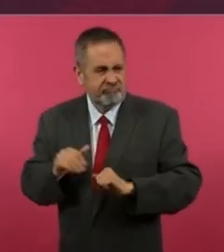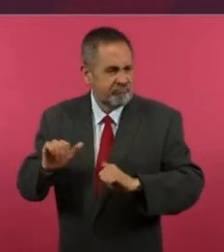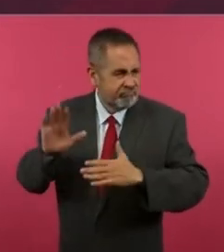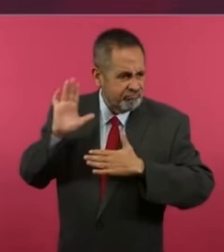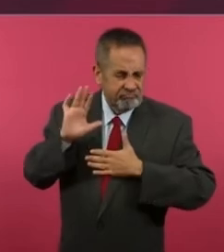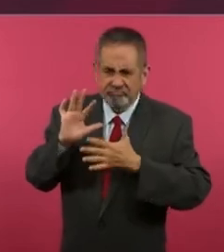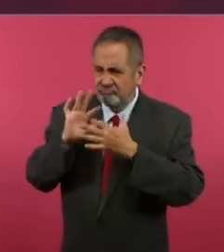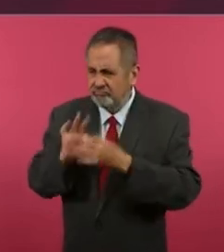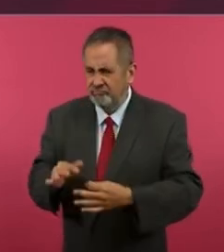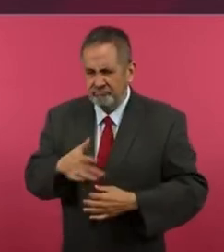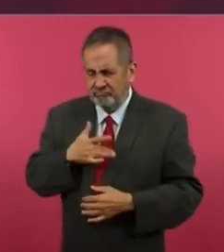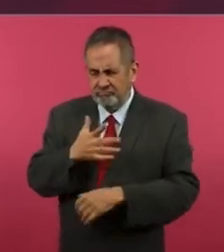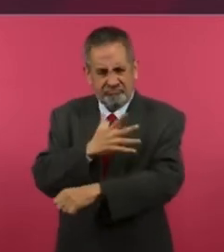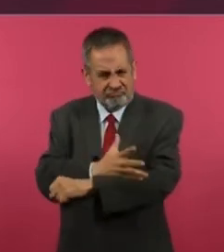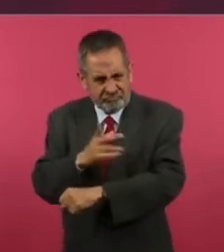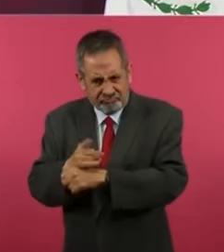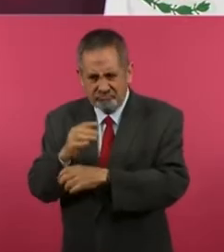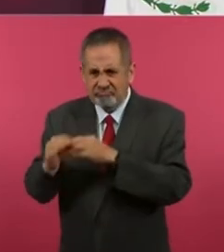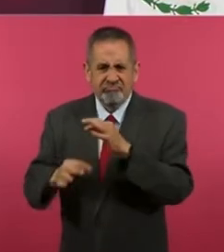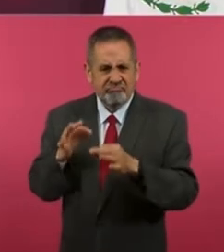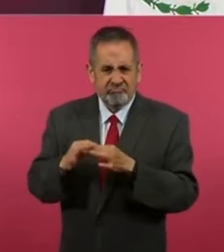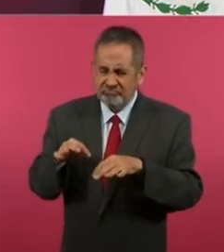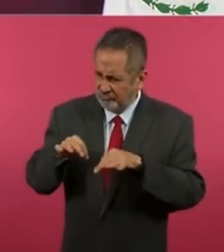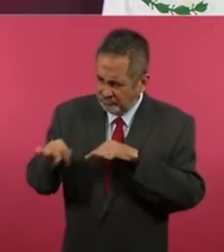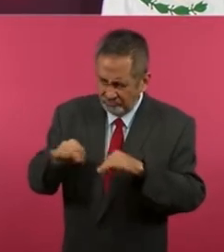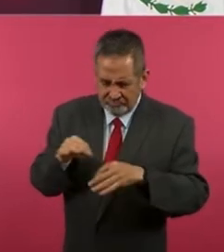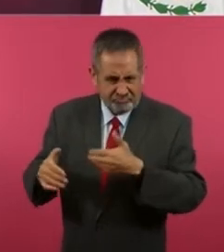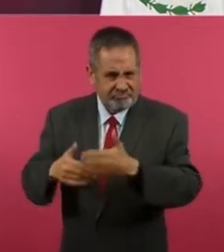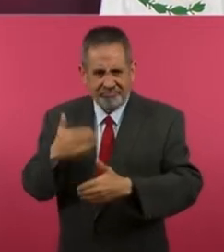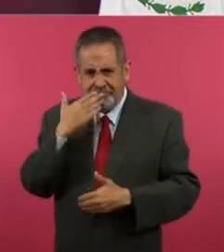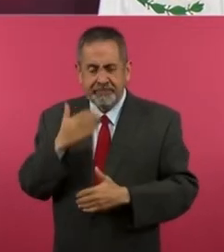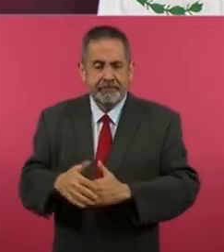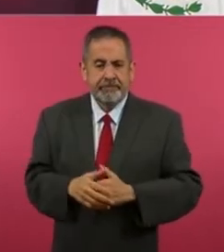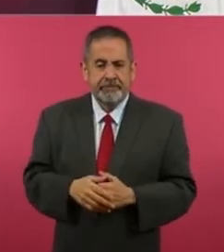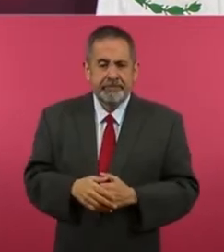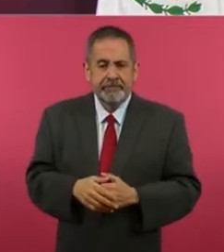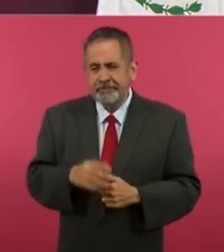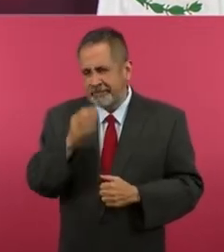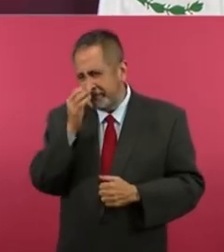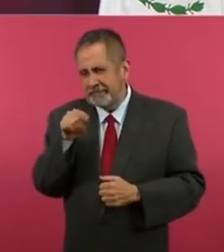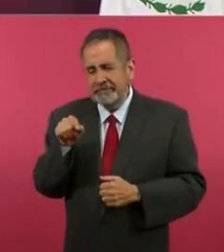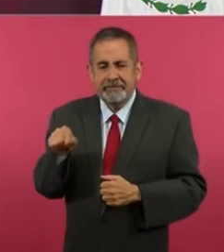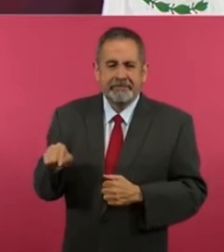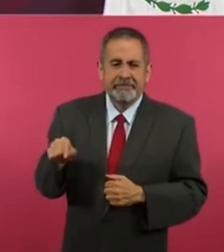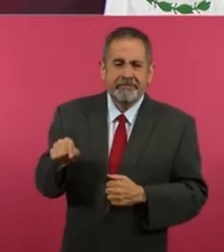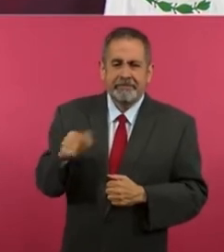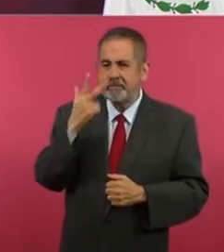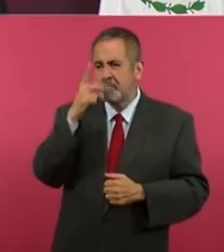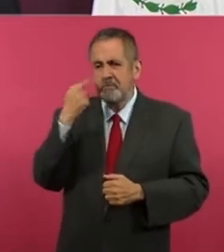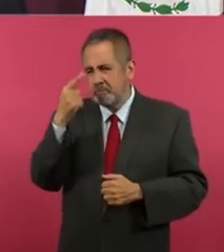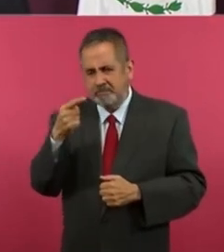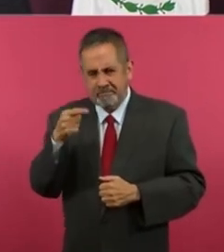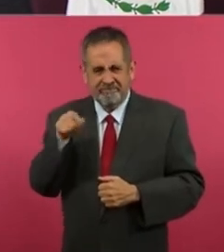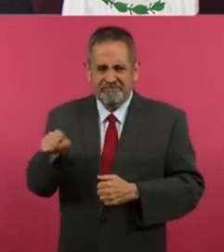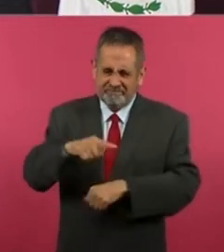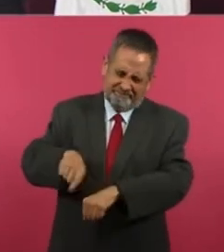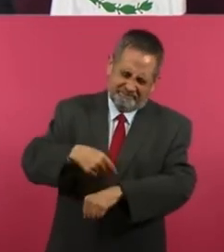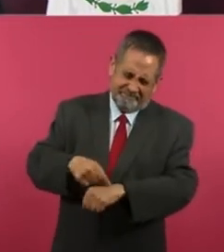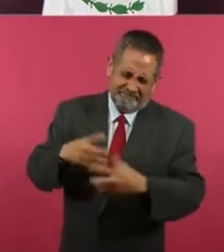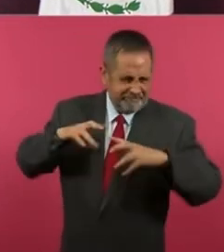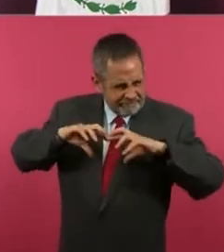comprometidos, con convicción, honestos, trabajadores, no de 8, de 16